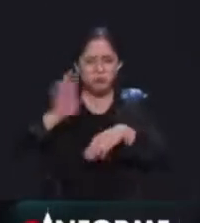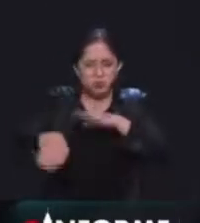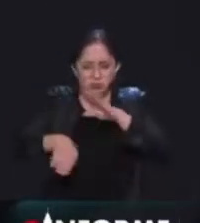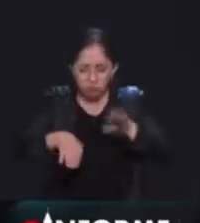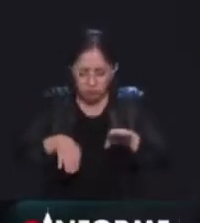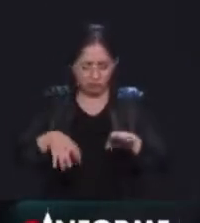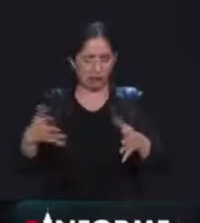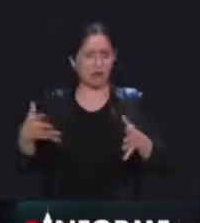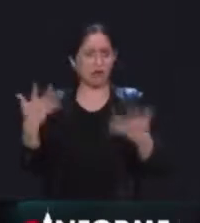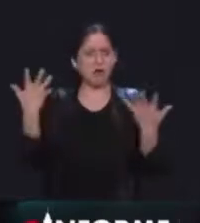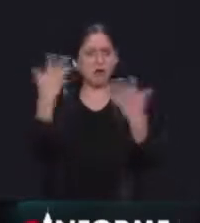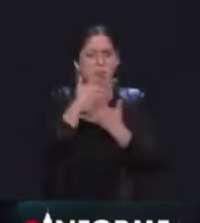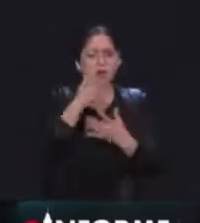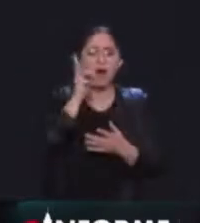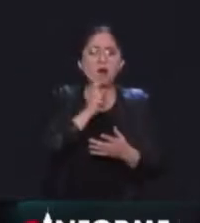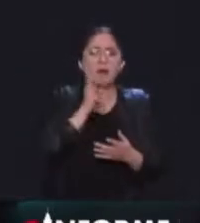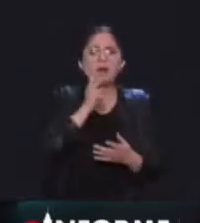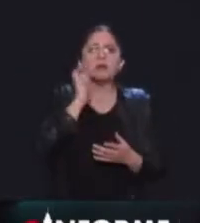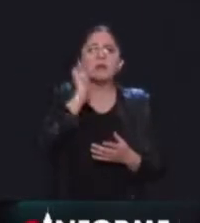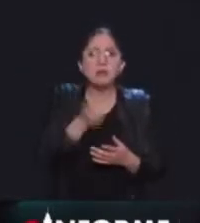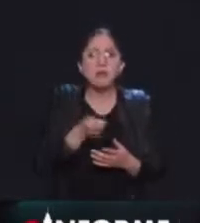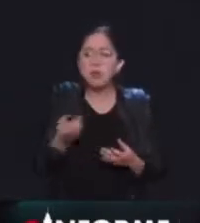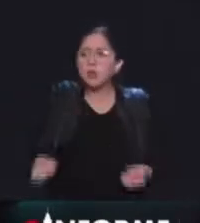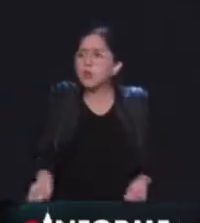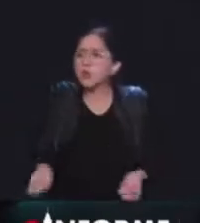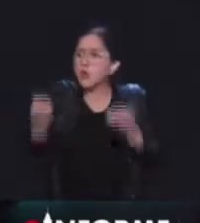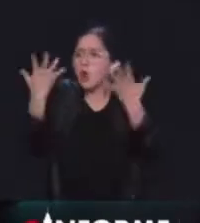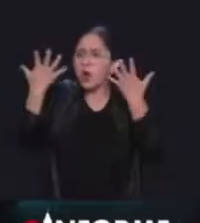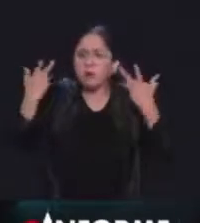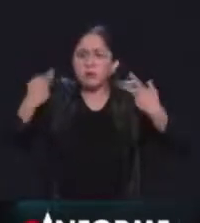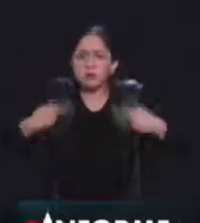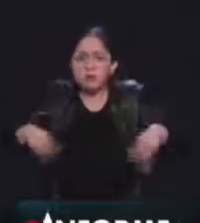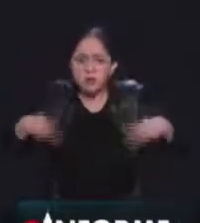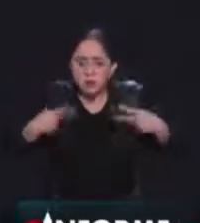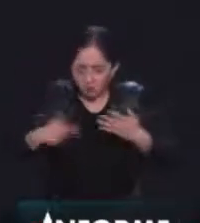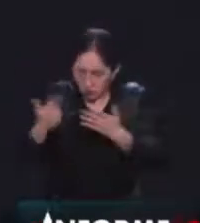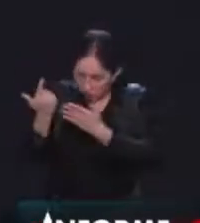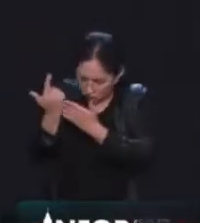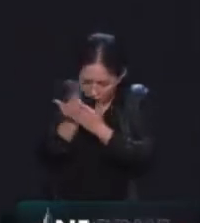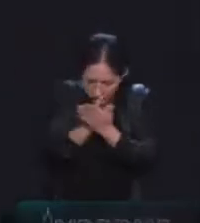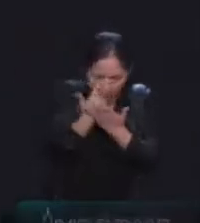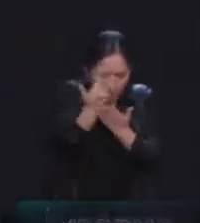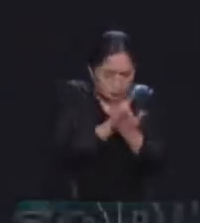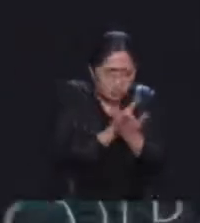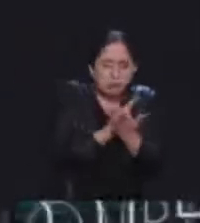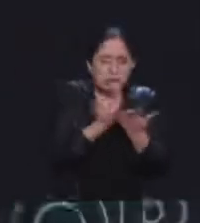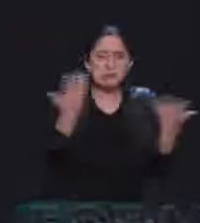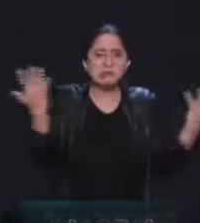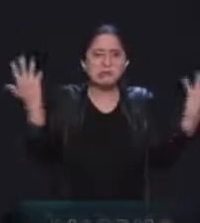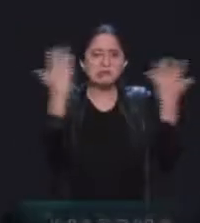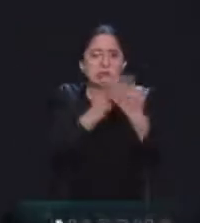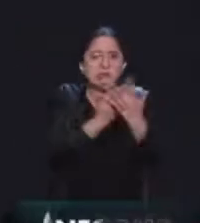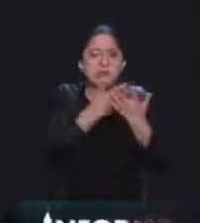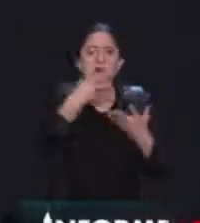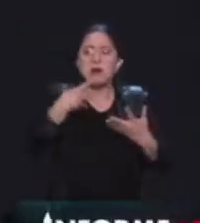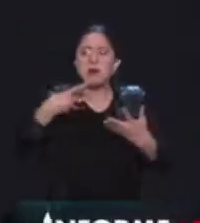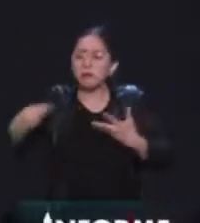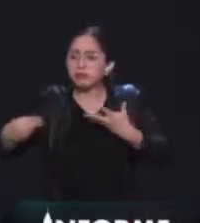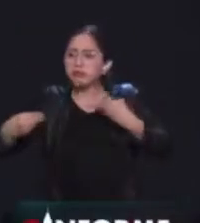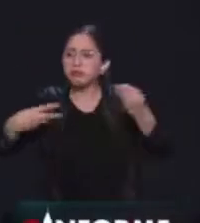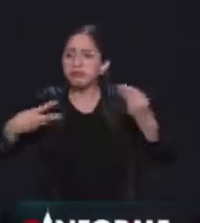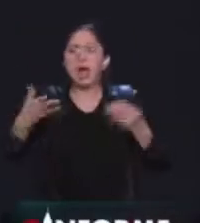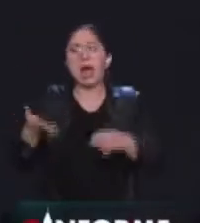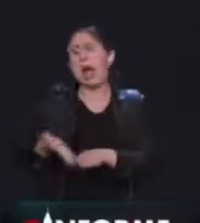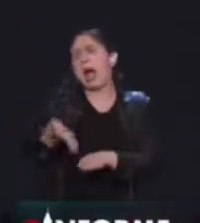sacrifica la precisión del volumen de las defunciones con la finalidad de identificar las tendencias. Es